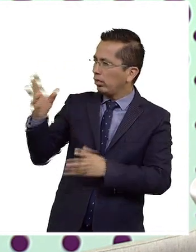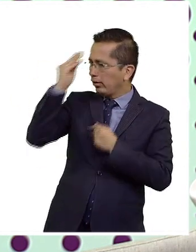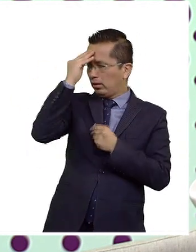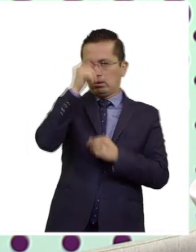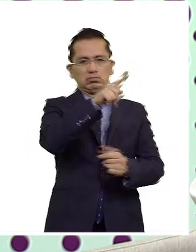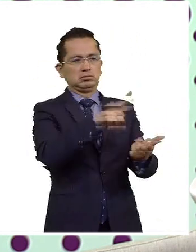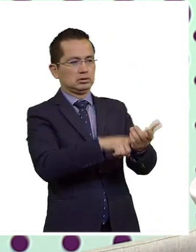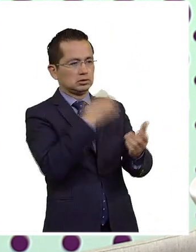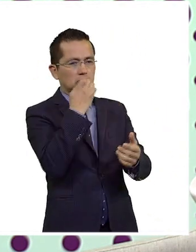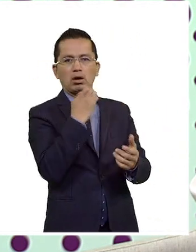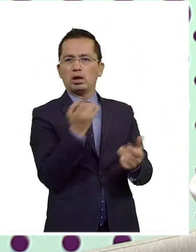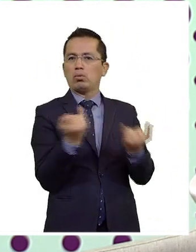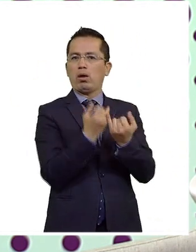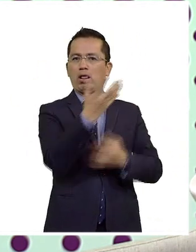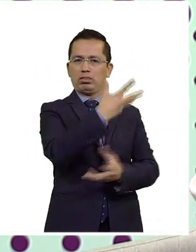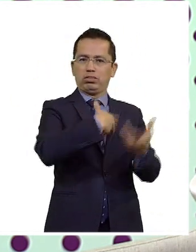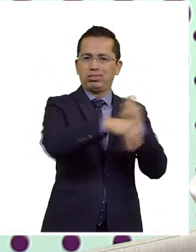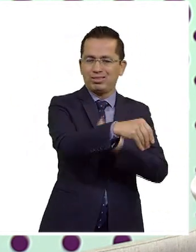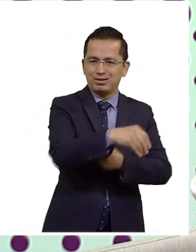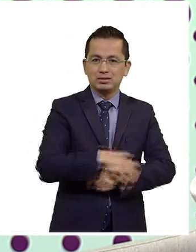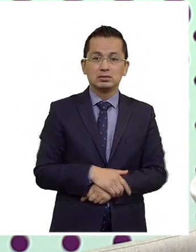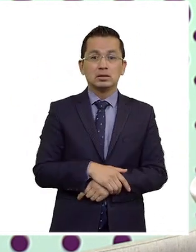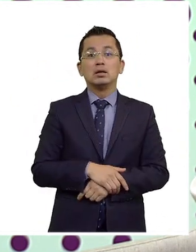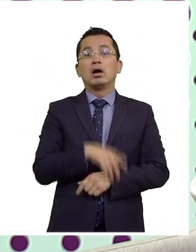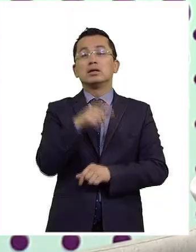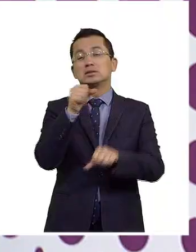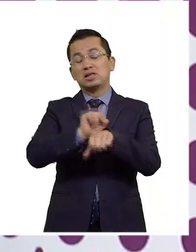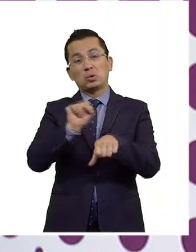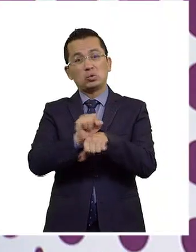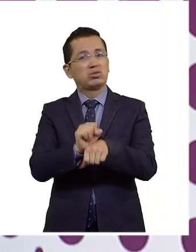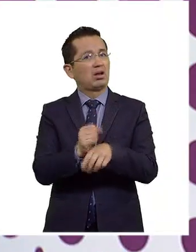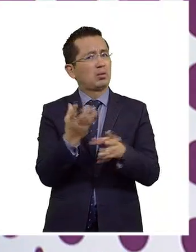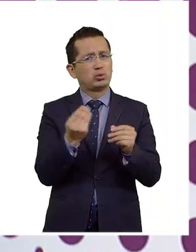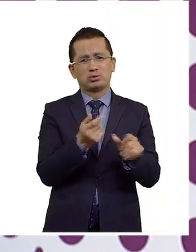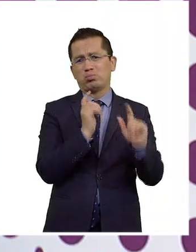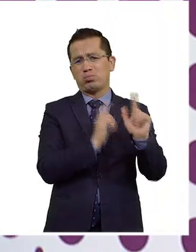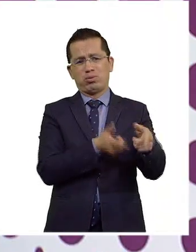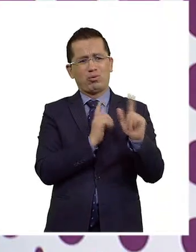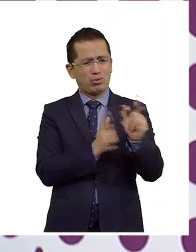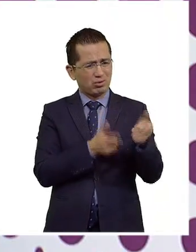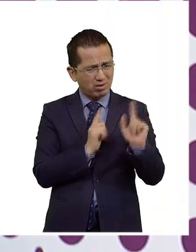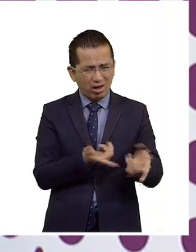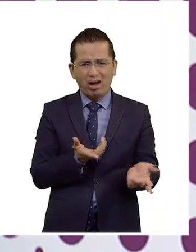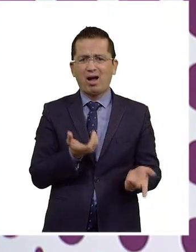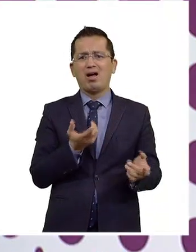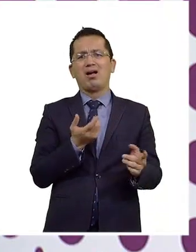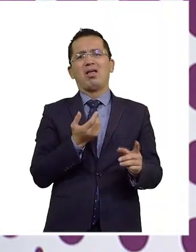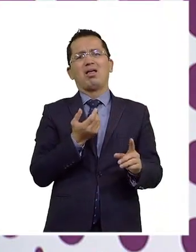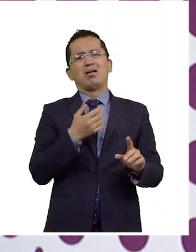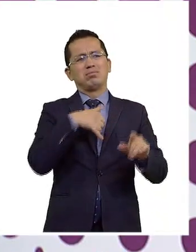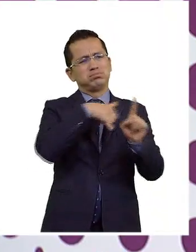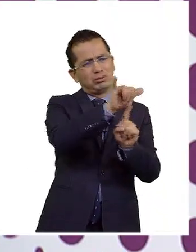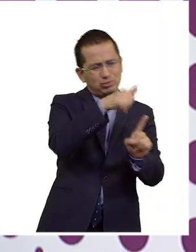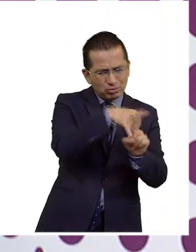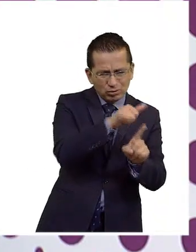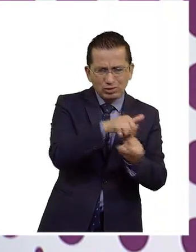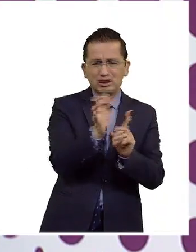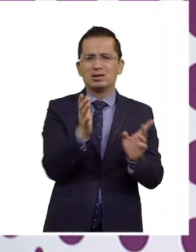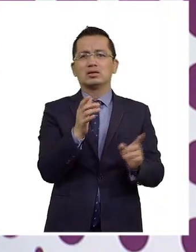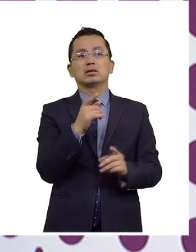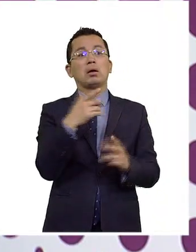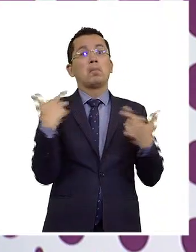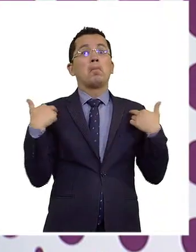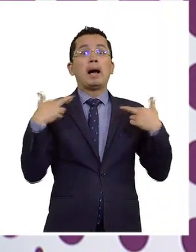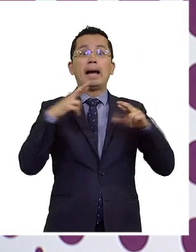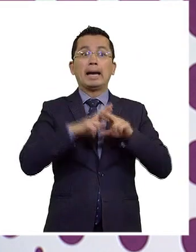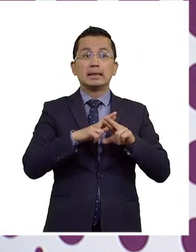secundaria, bueno, es burla, mucho asedio, fastidio, bullying, impresionante. Los maestros